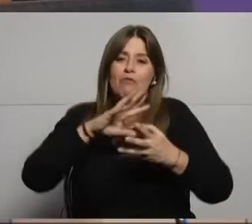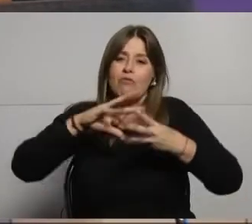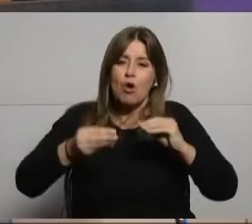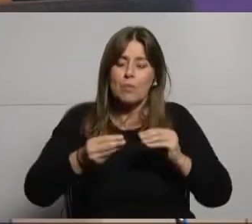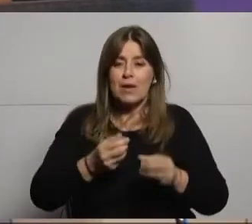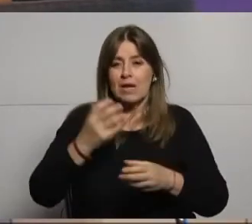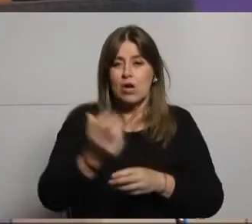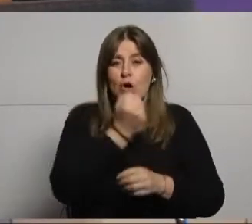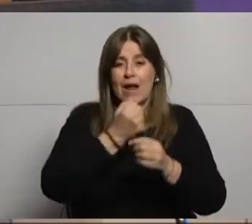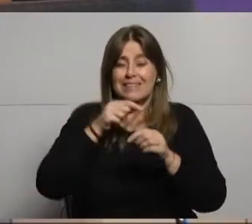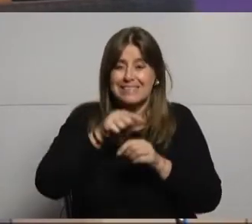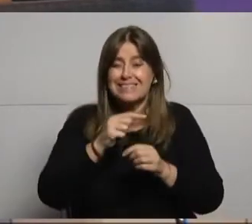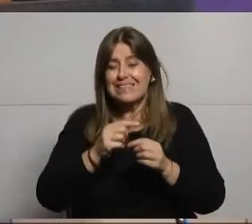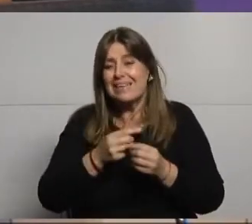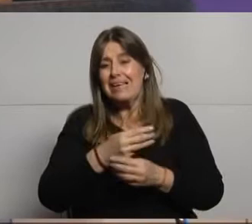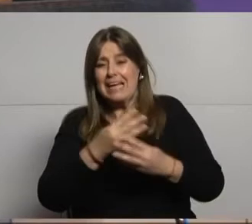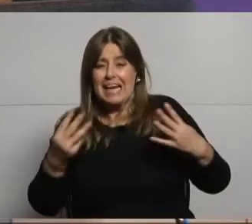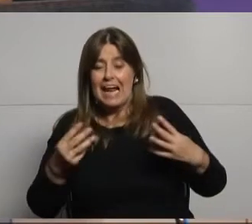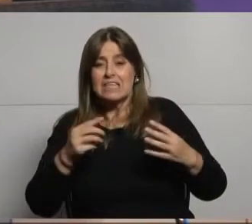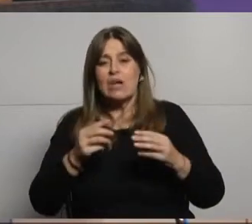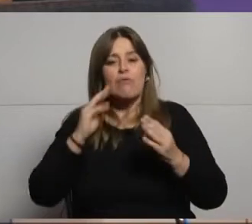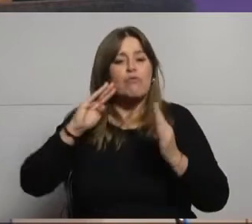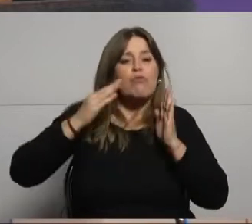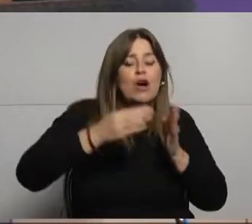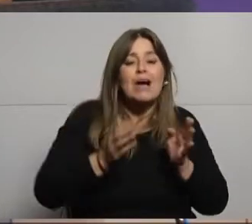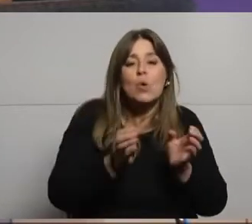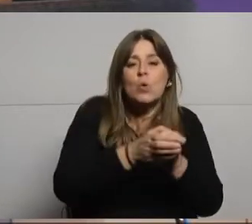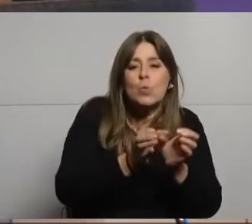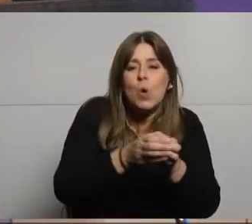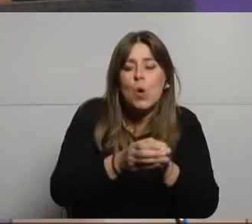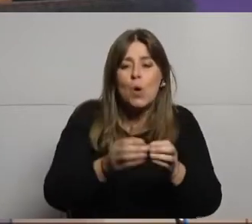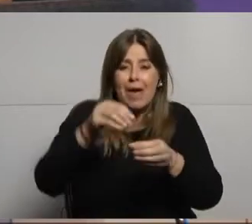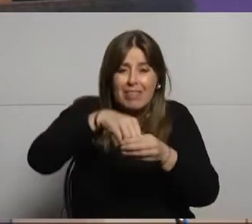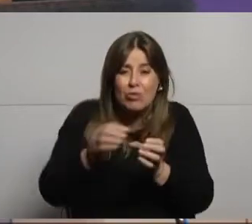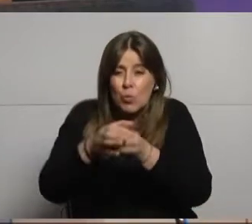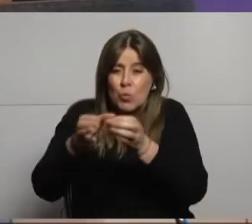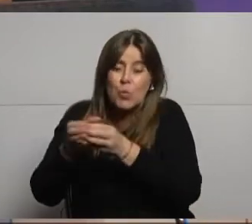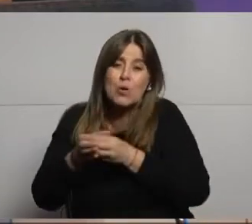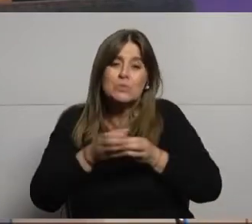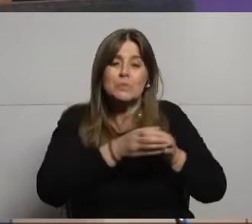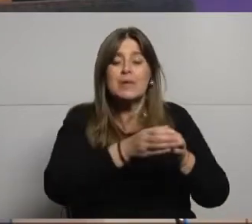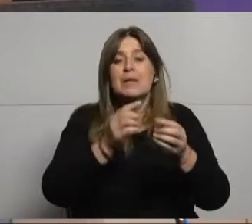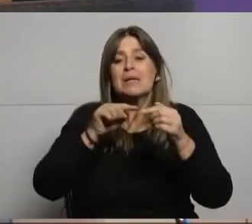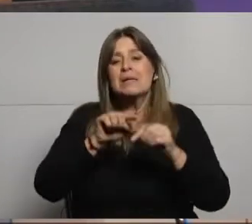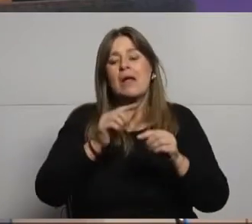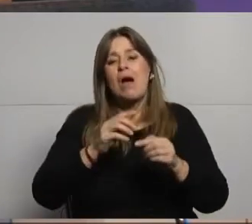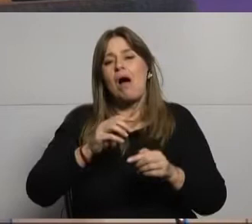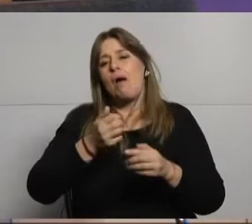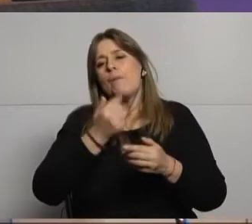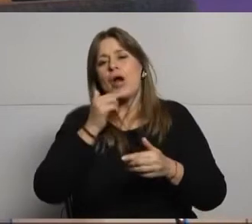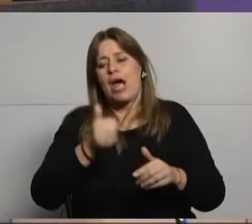la adopción generalizada, es decir, enfocándonos en los pequeños grupos, en los pequeños ecosistemas, y por ahí han visto que, no sé, la AUF